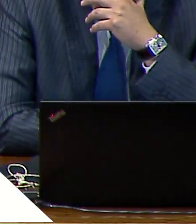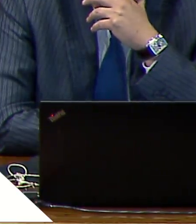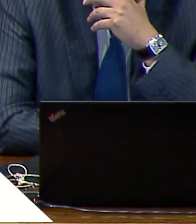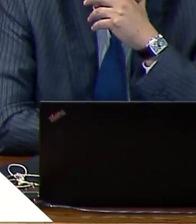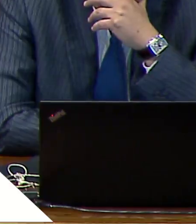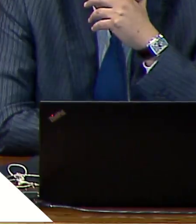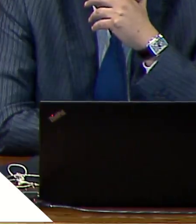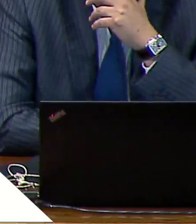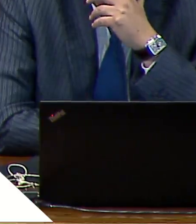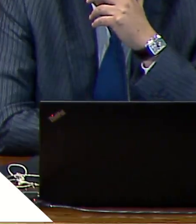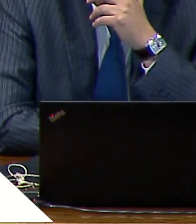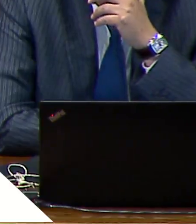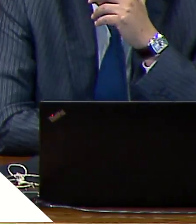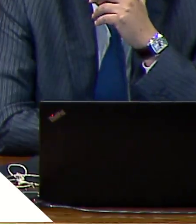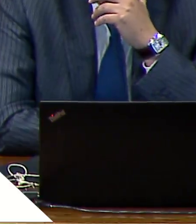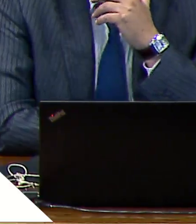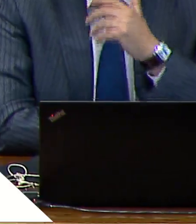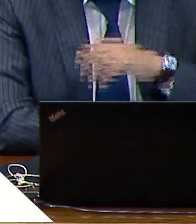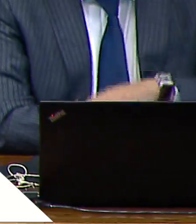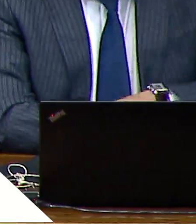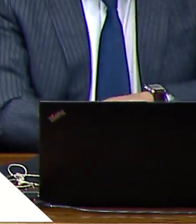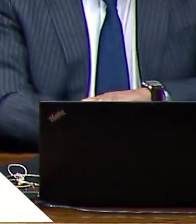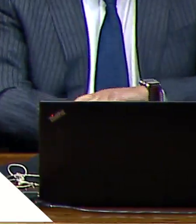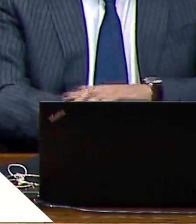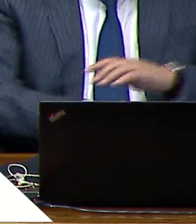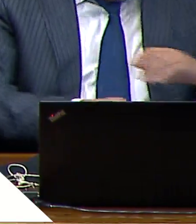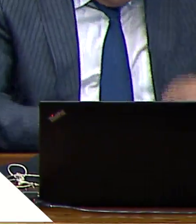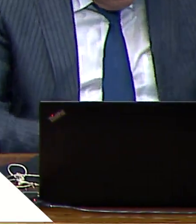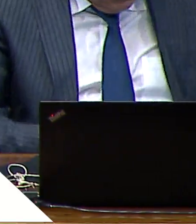y nos queda todavía por